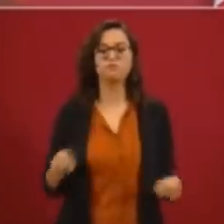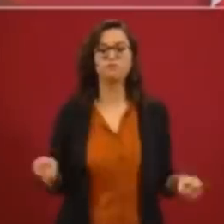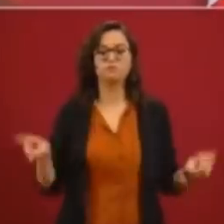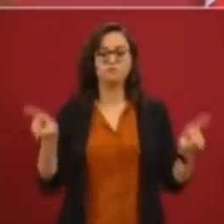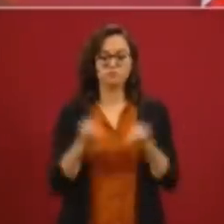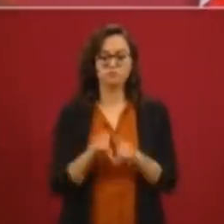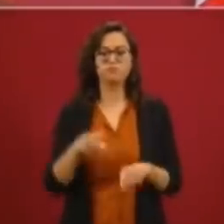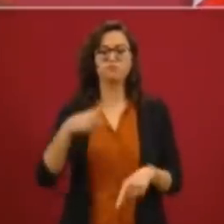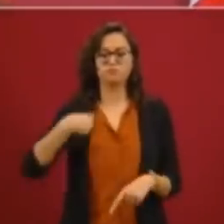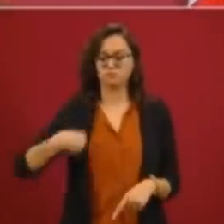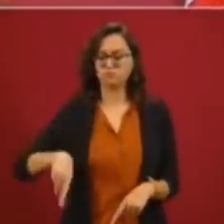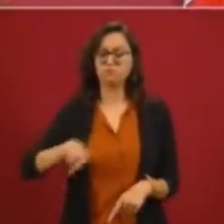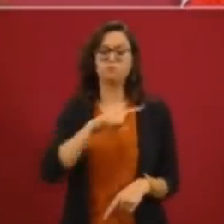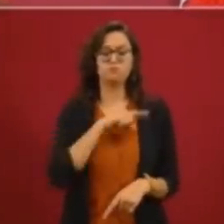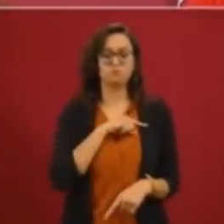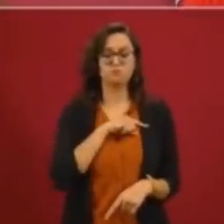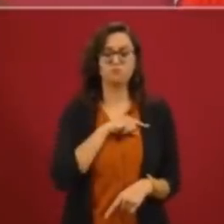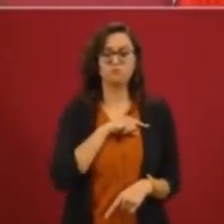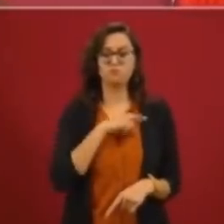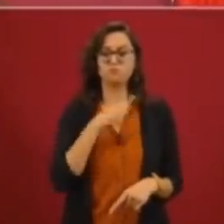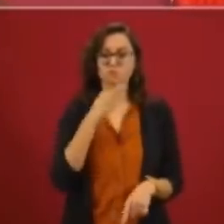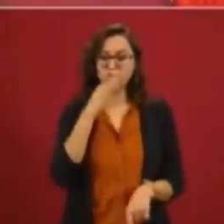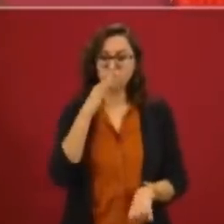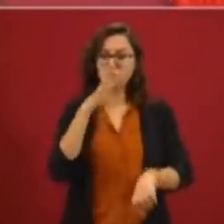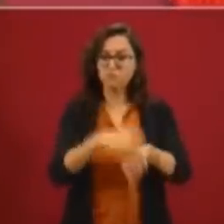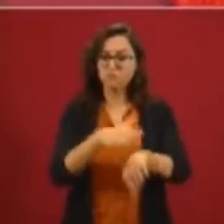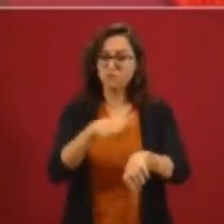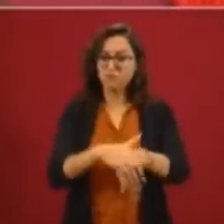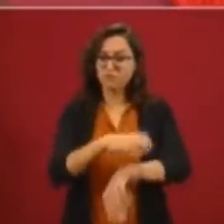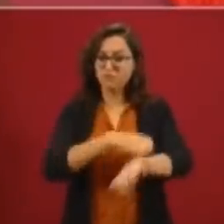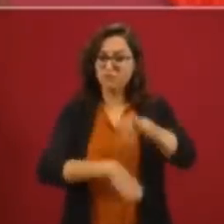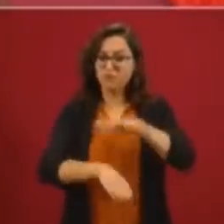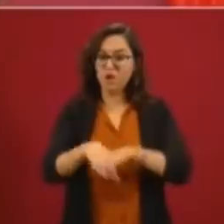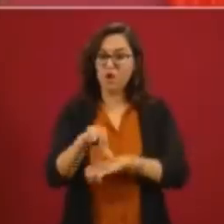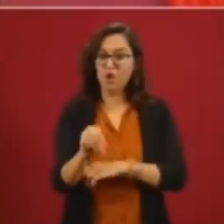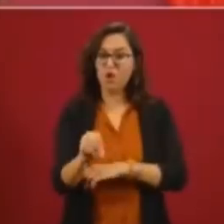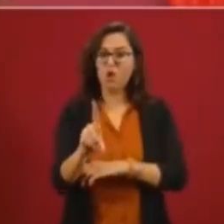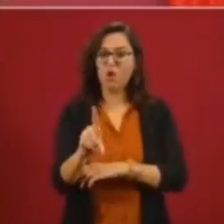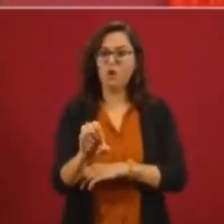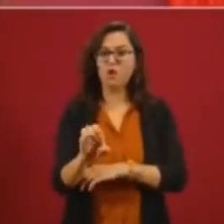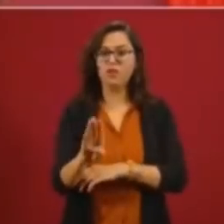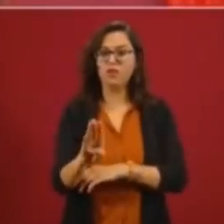denunciamos, desde luego, lo de Odebrecht,